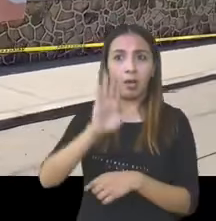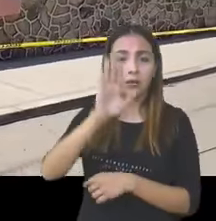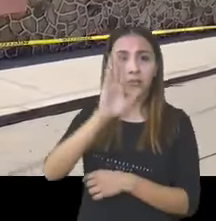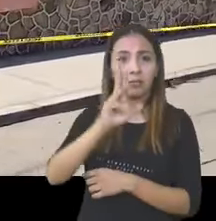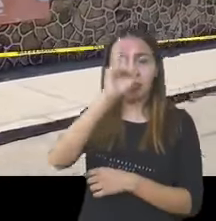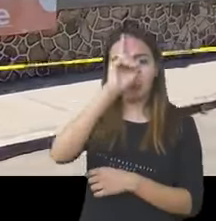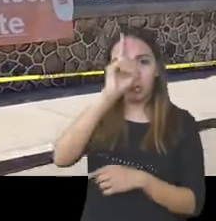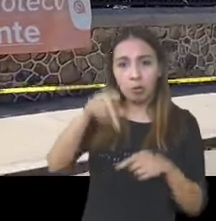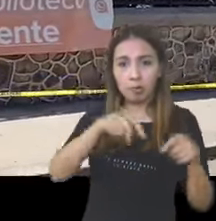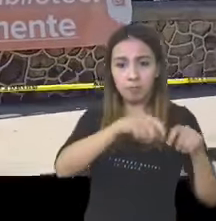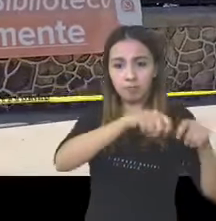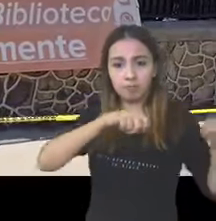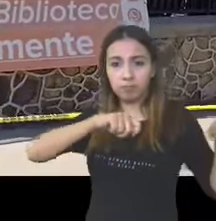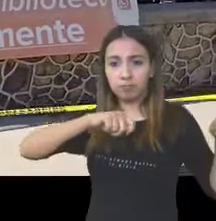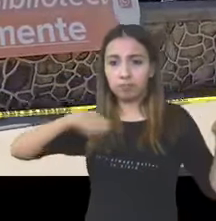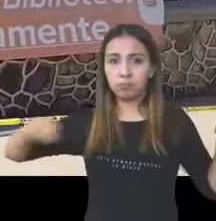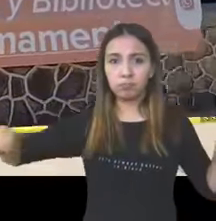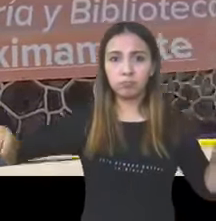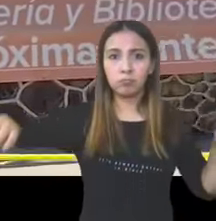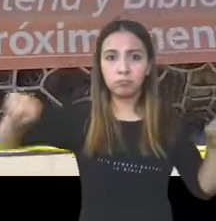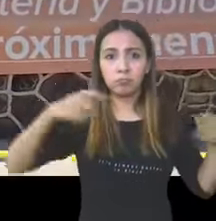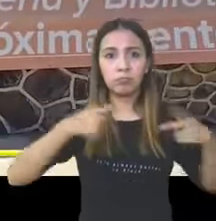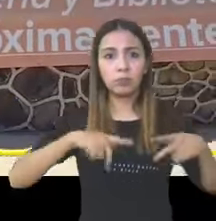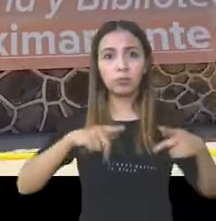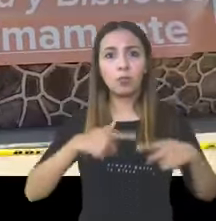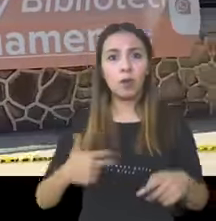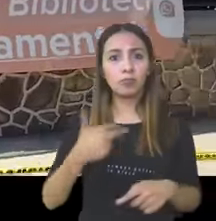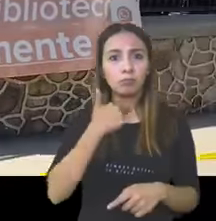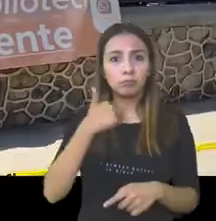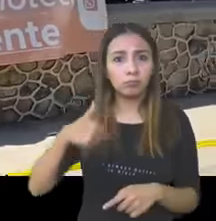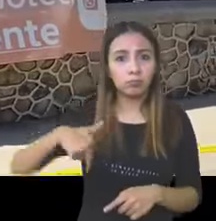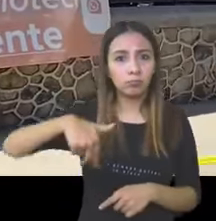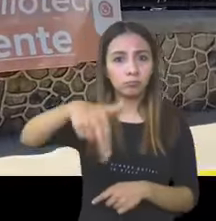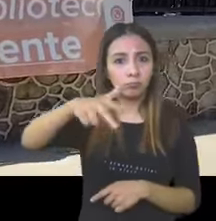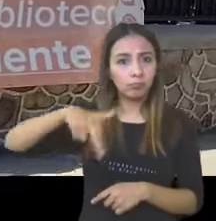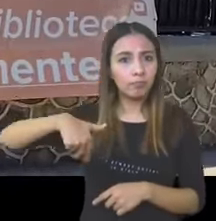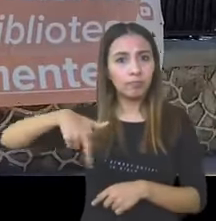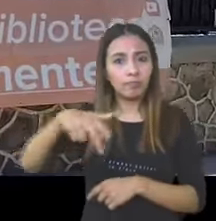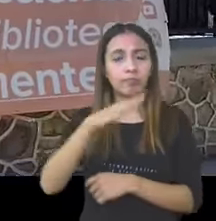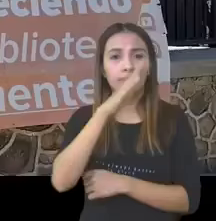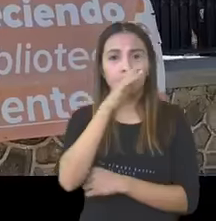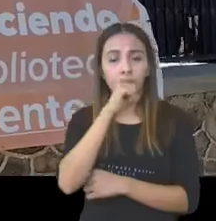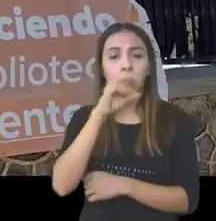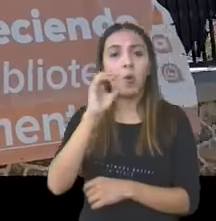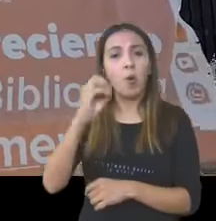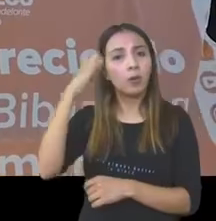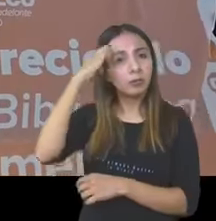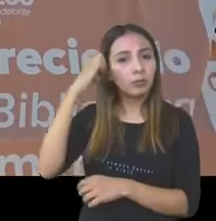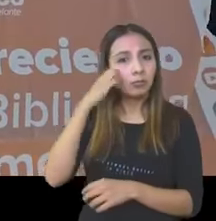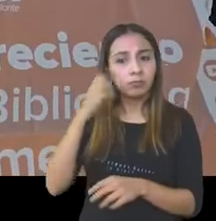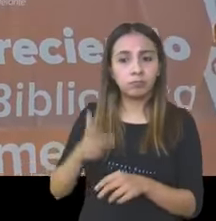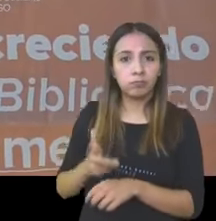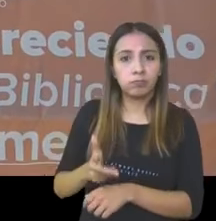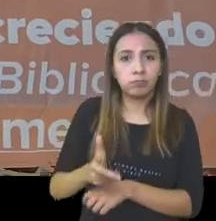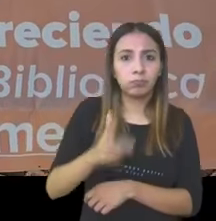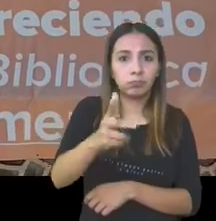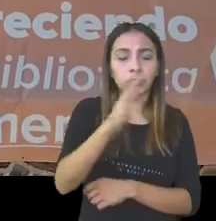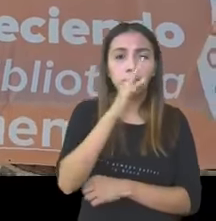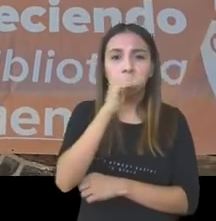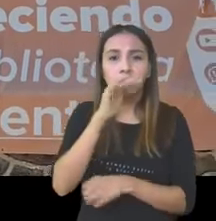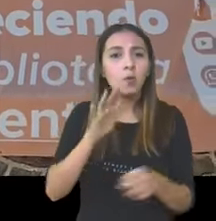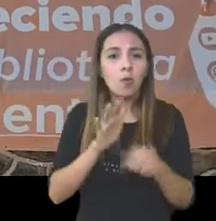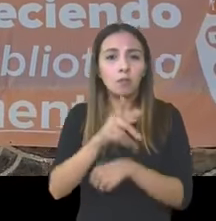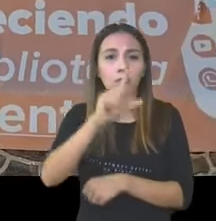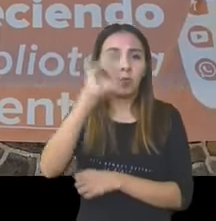poner obstáculos aquí o señalamientos para evitar que la gente se estacione. Y estoy hablando de Universidad